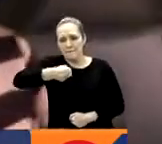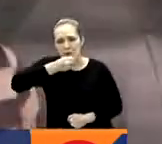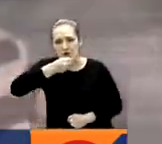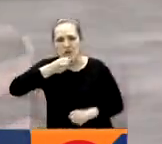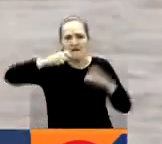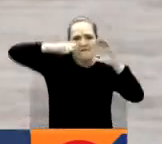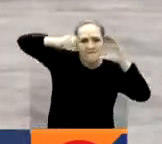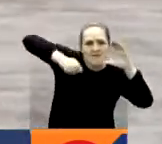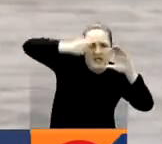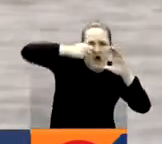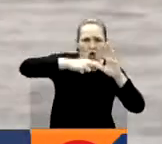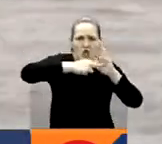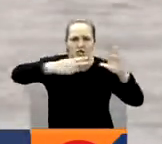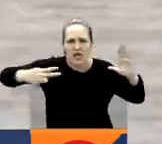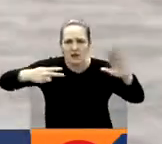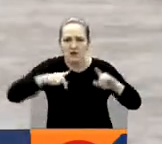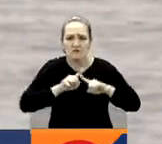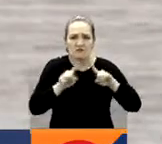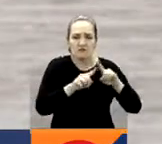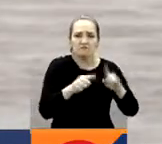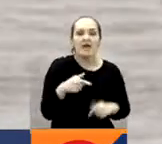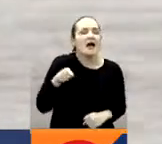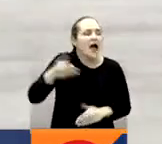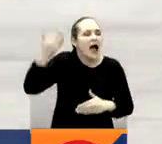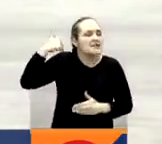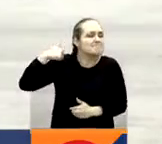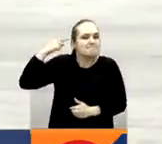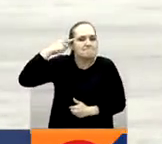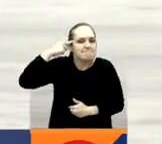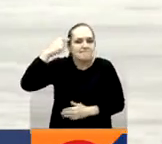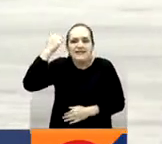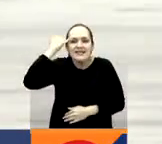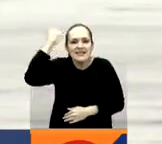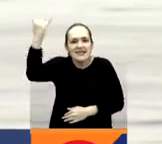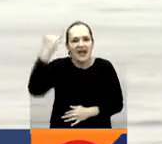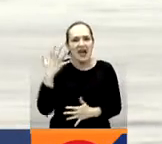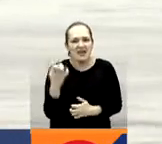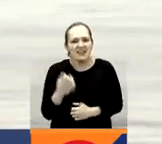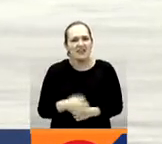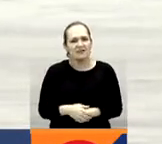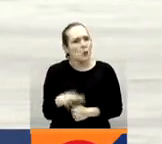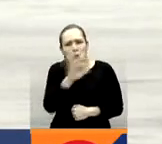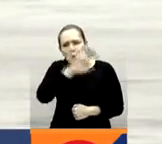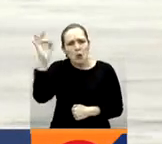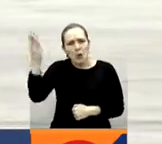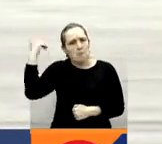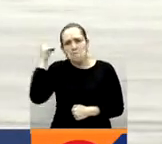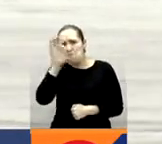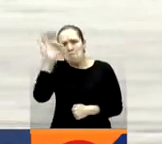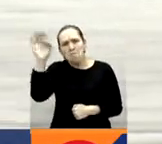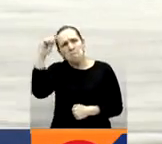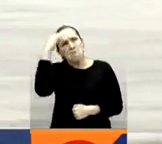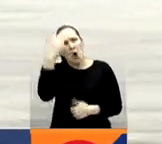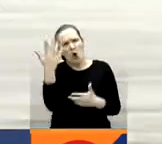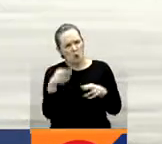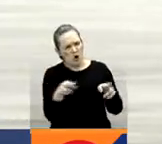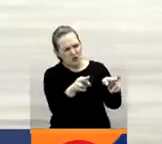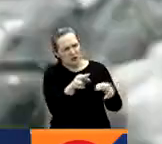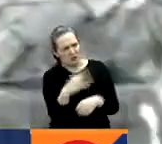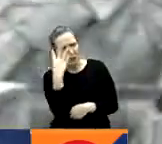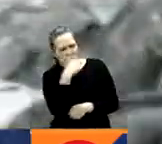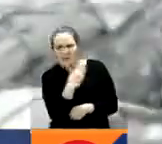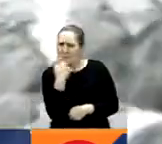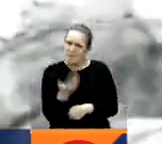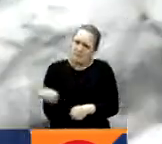y técnicos. Y apareció esta idea de hacer el recorrido por el río Magdalena y nos pareció que era